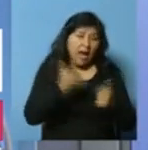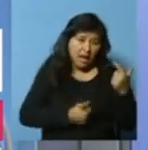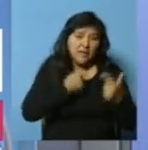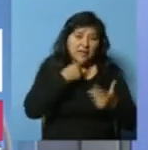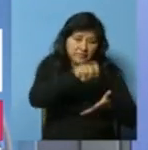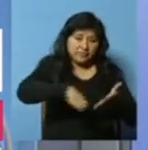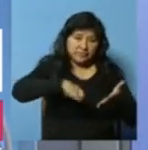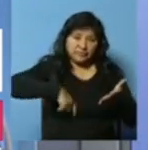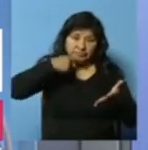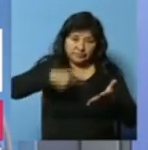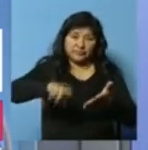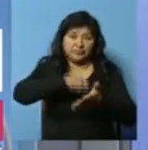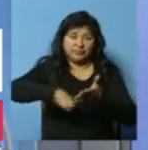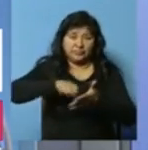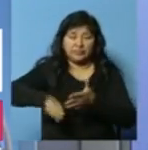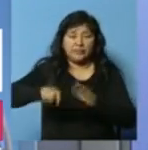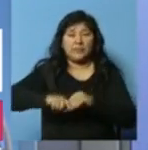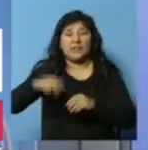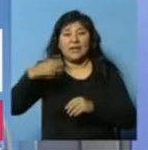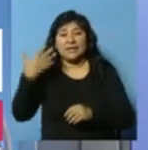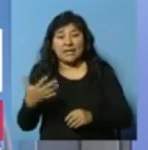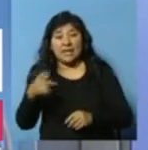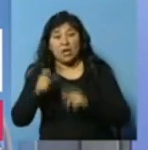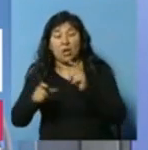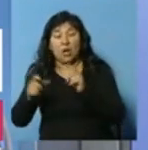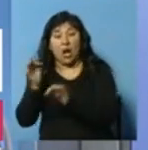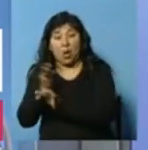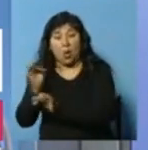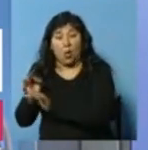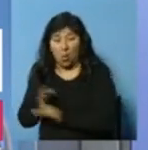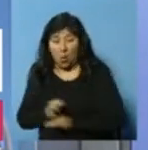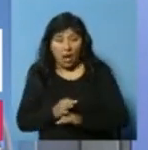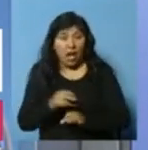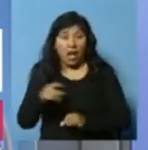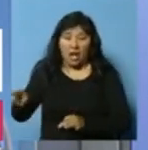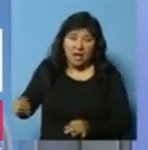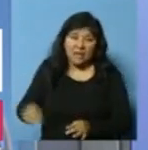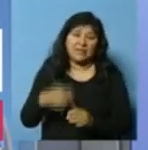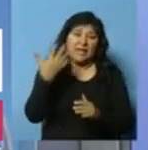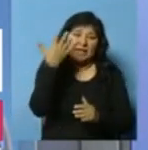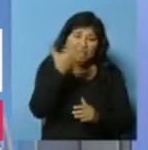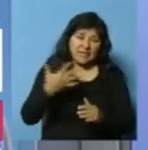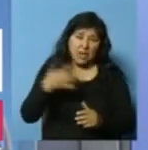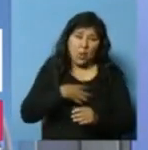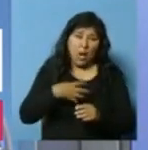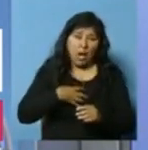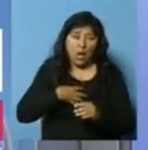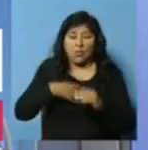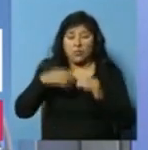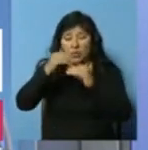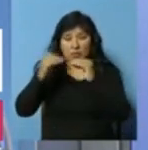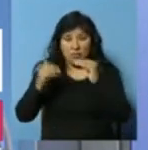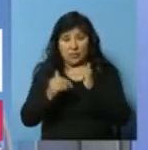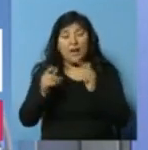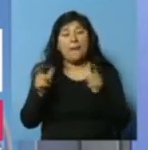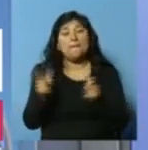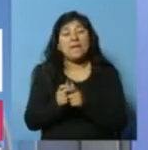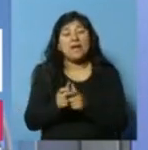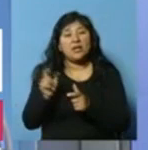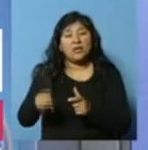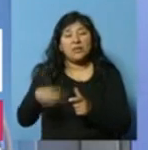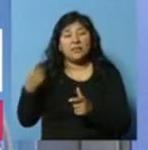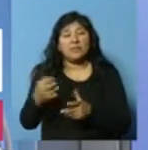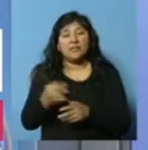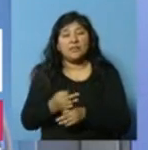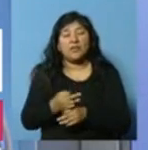5 que no pueden porque tienen menos de 5 alumnos que son las secundarias rurales ni dadas por tics y la única no respondió en